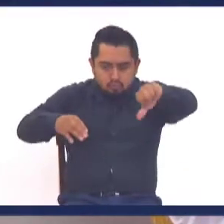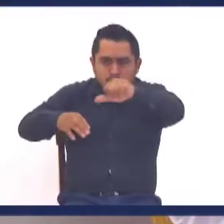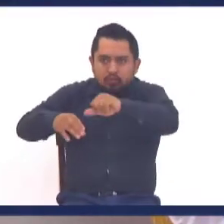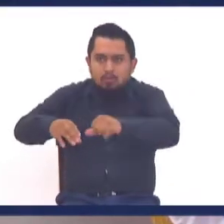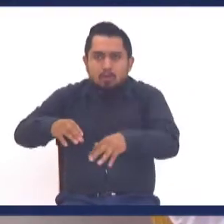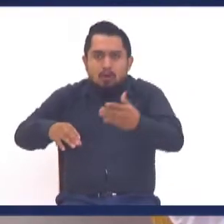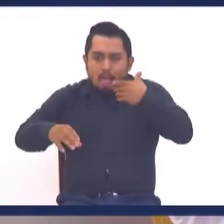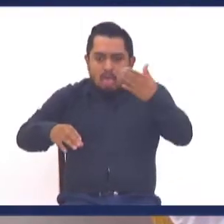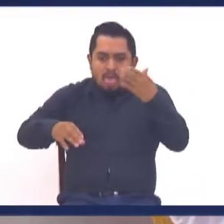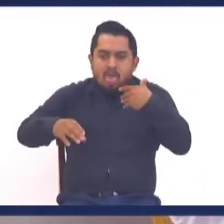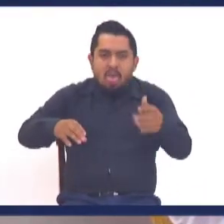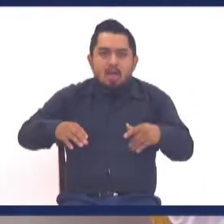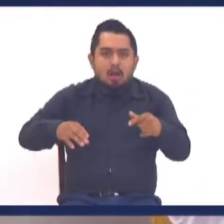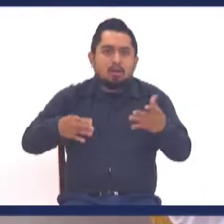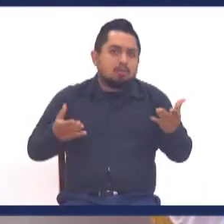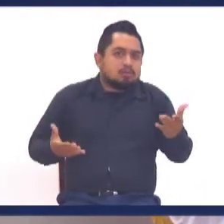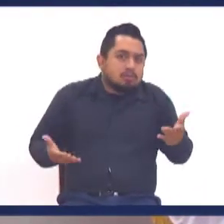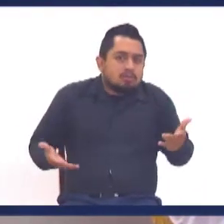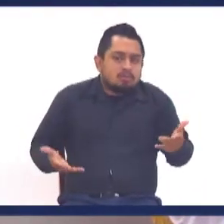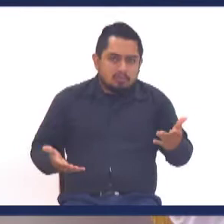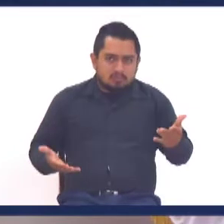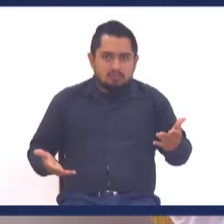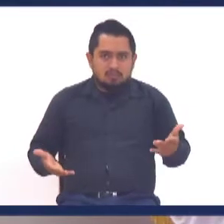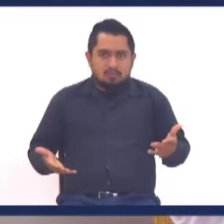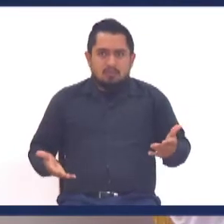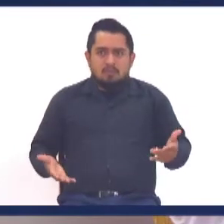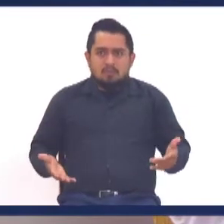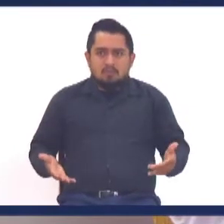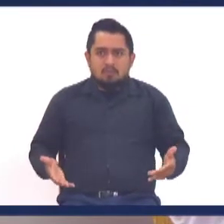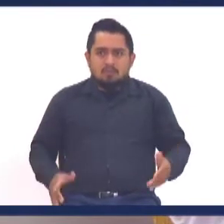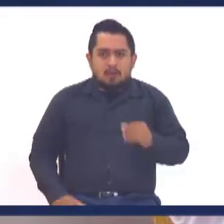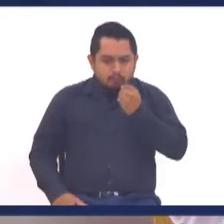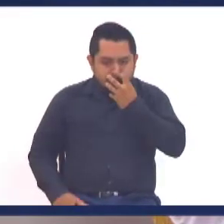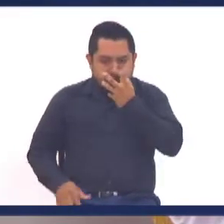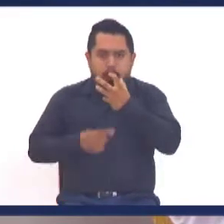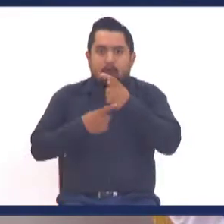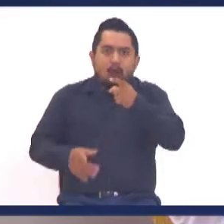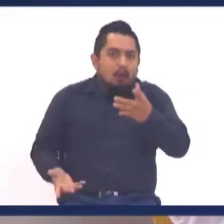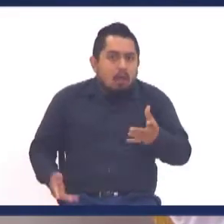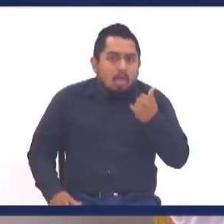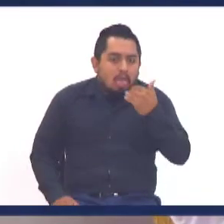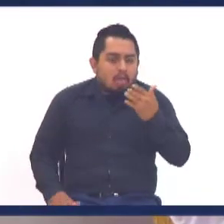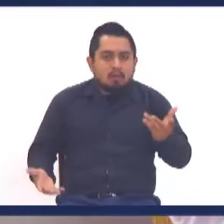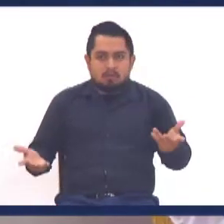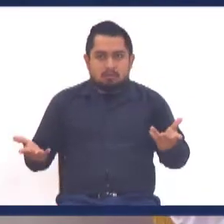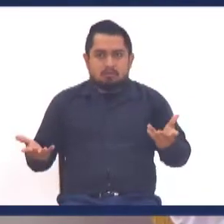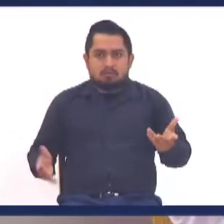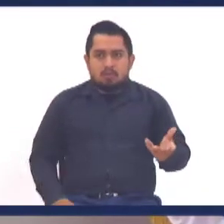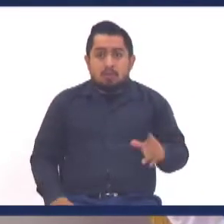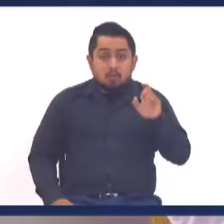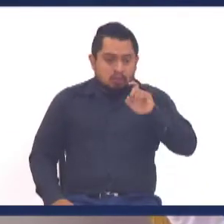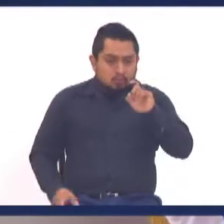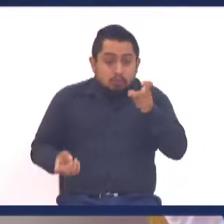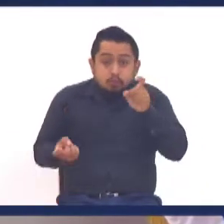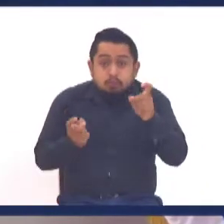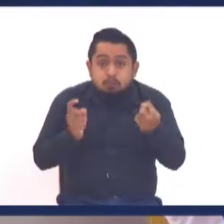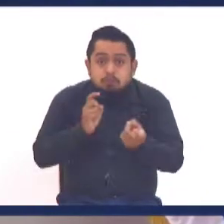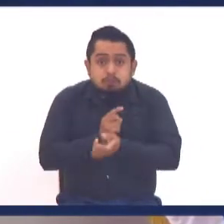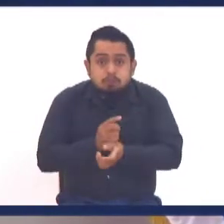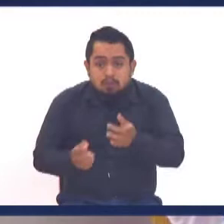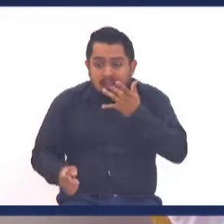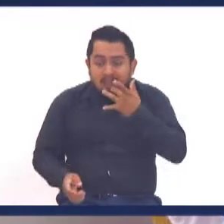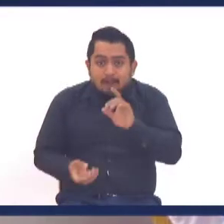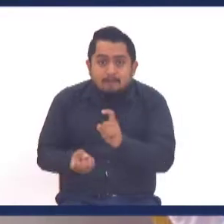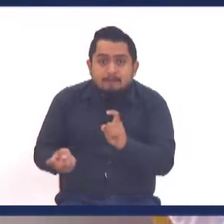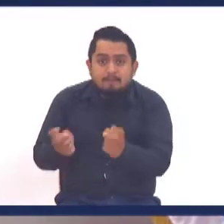está comiendo chiles al hijo con huevo es otra cosa porque anda la trompa todo inflada por eso porque le vamos cambiando la cosa